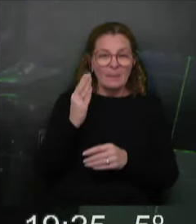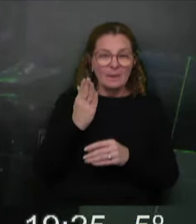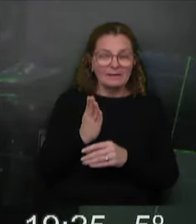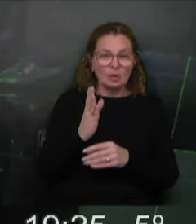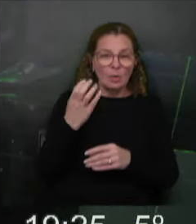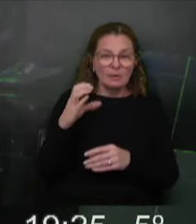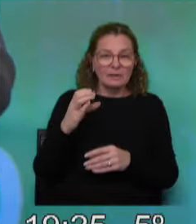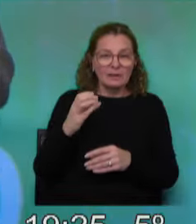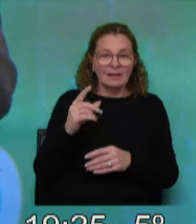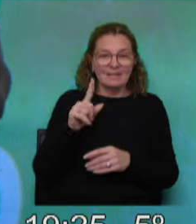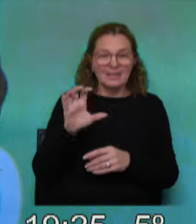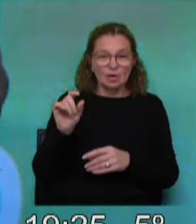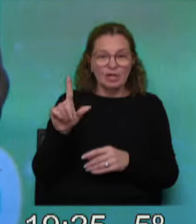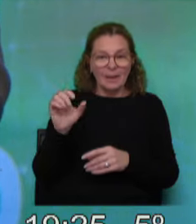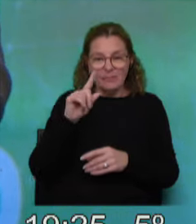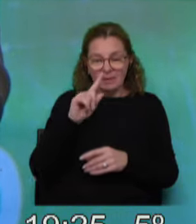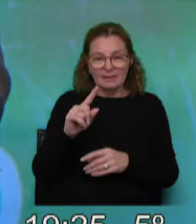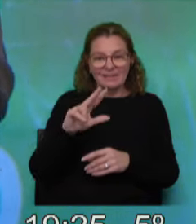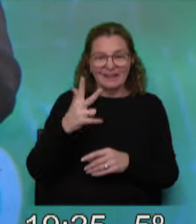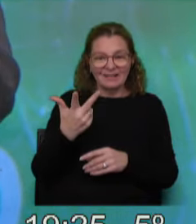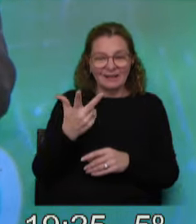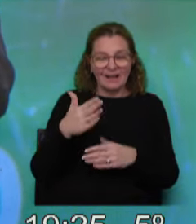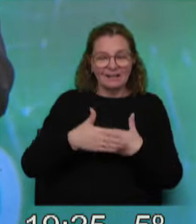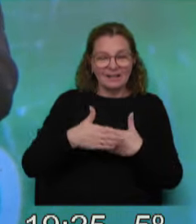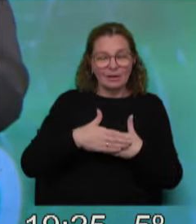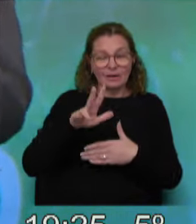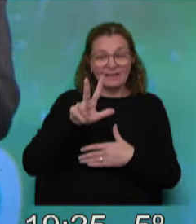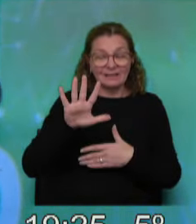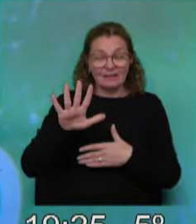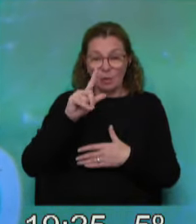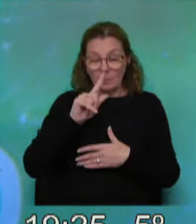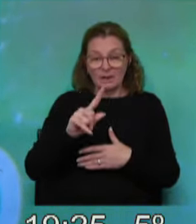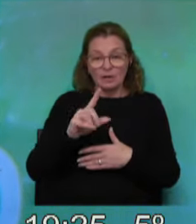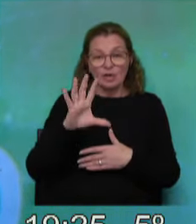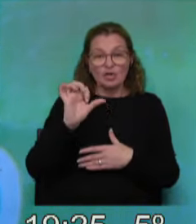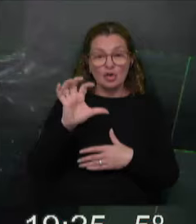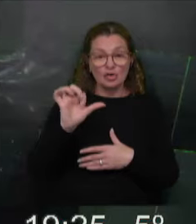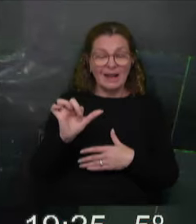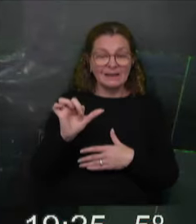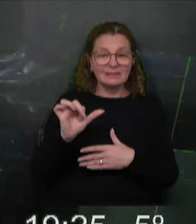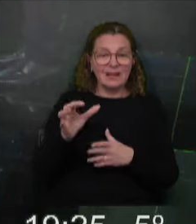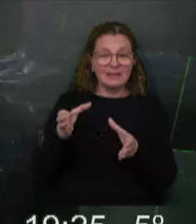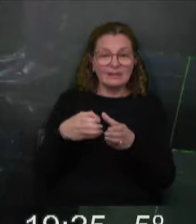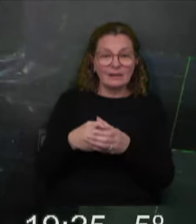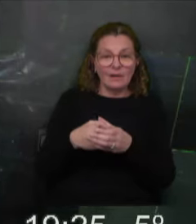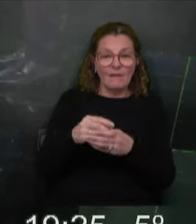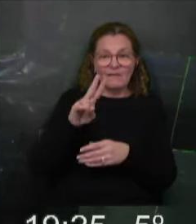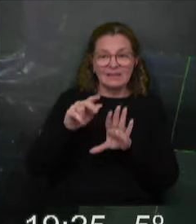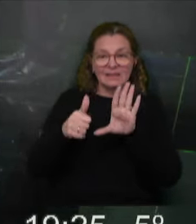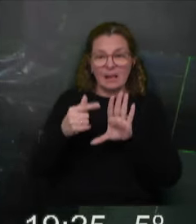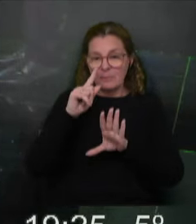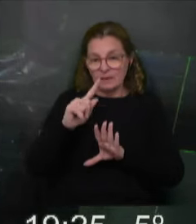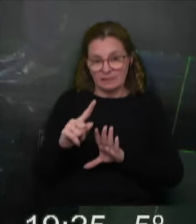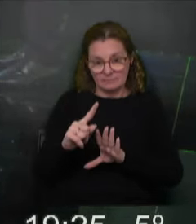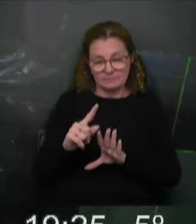convocatorias sña progresistas tercera tuvo cerca de 35,000 y el partido socialista cuarto cerca de 26000 Sí